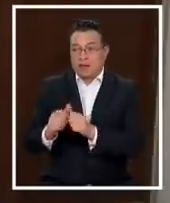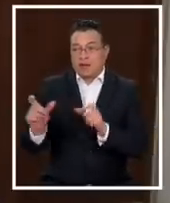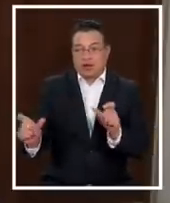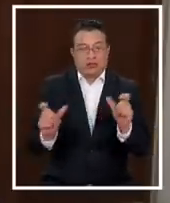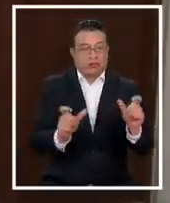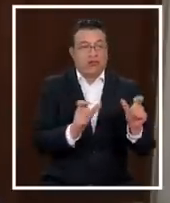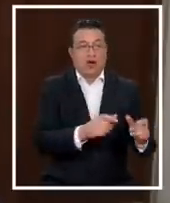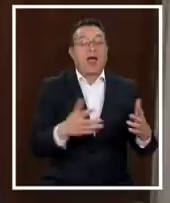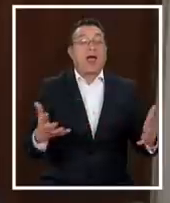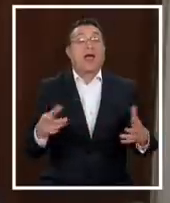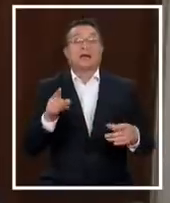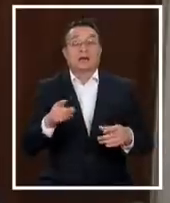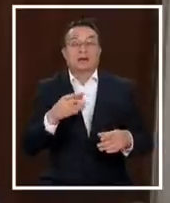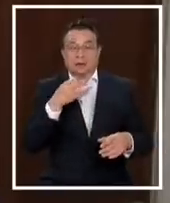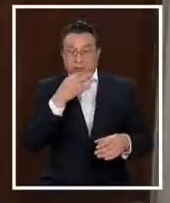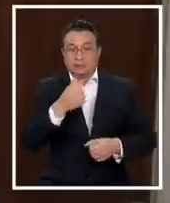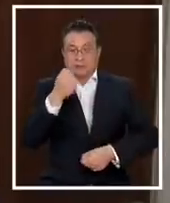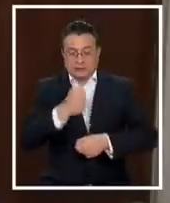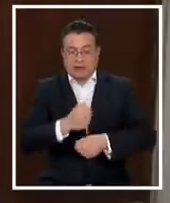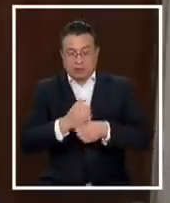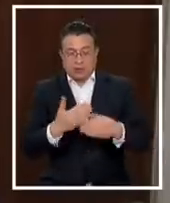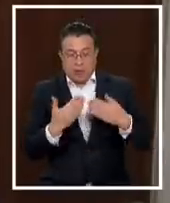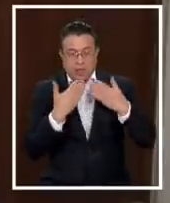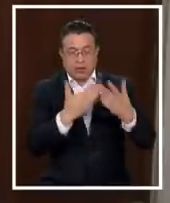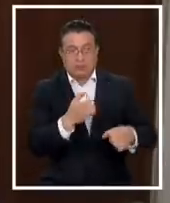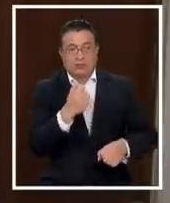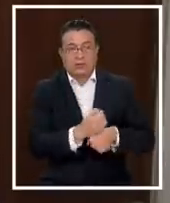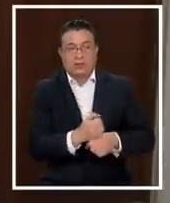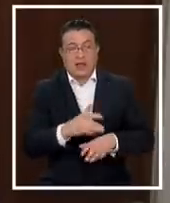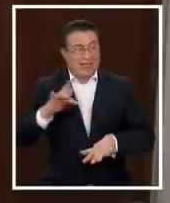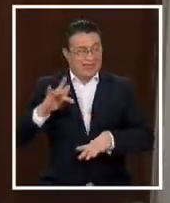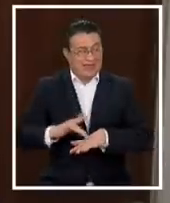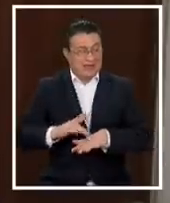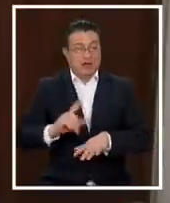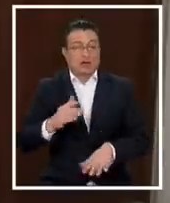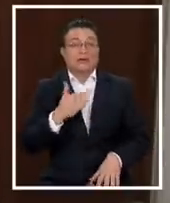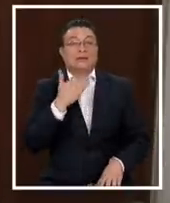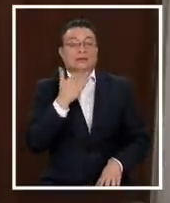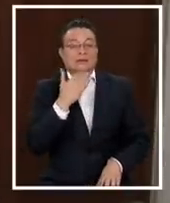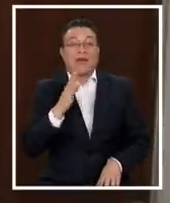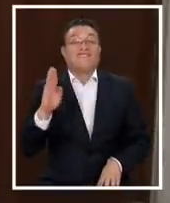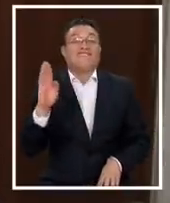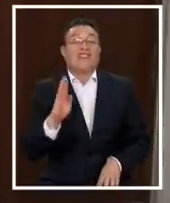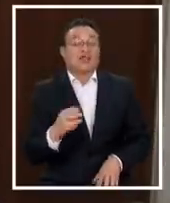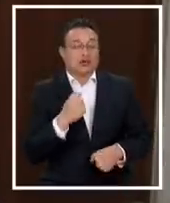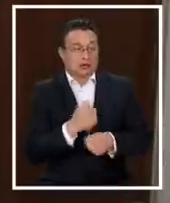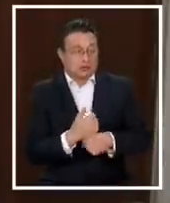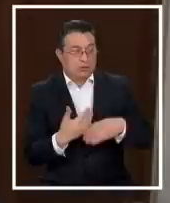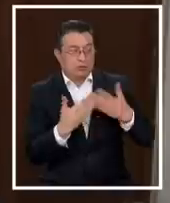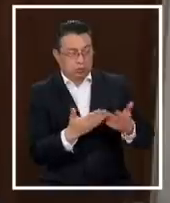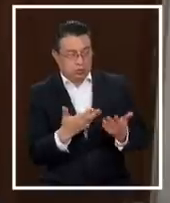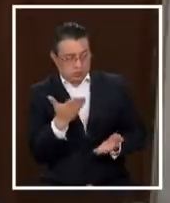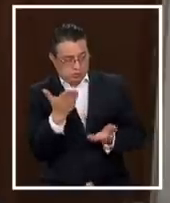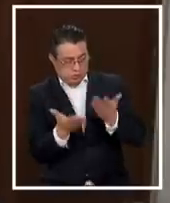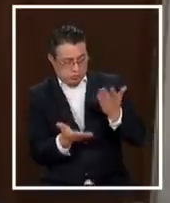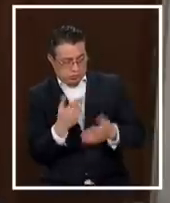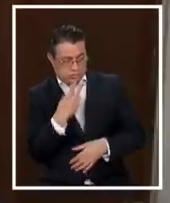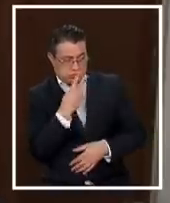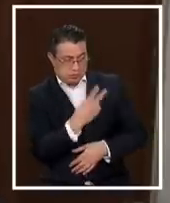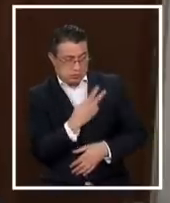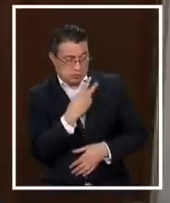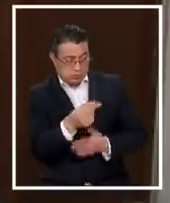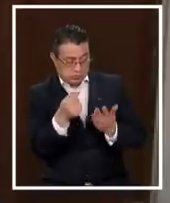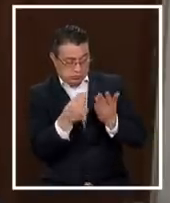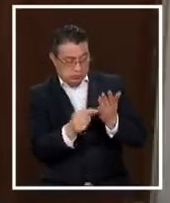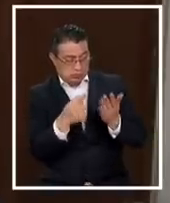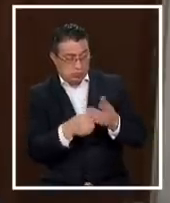se le dan tareas que no son críticas, ni mucho menos, son básicas, y se le va evaluando. Y